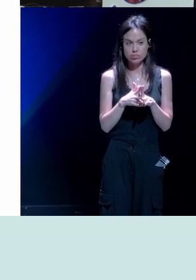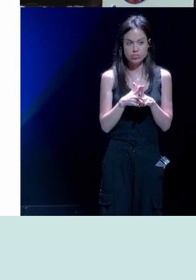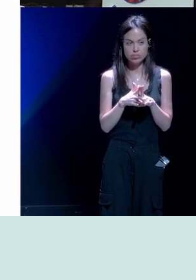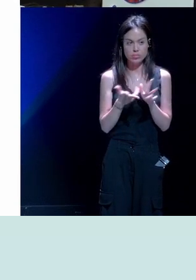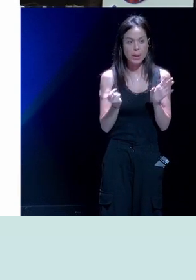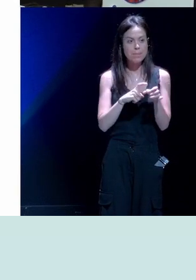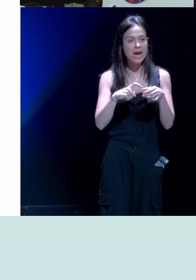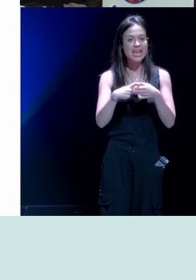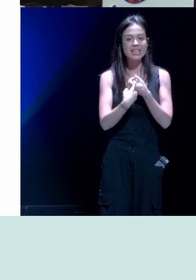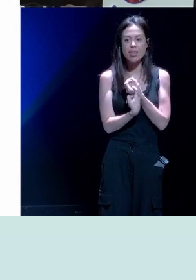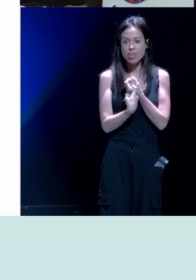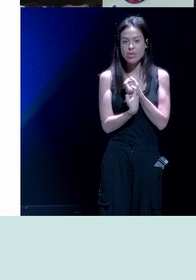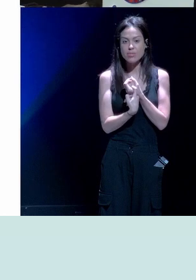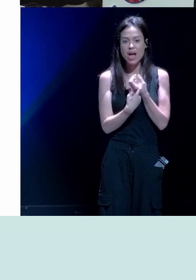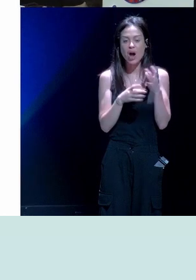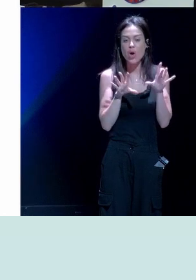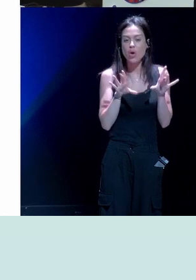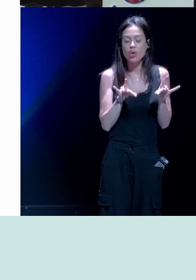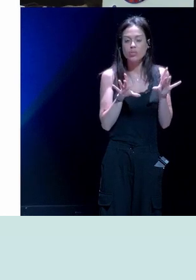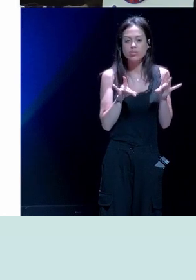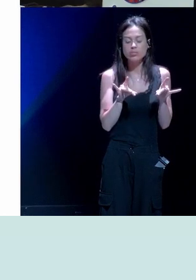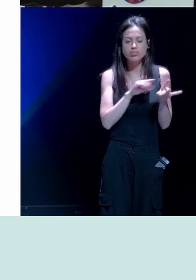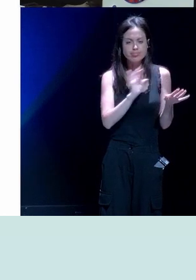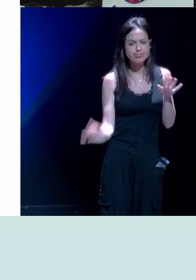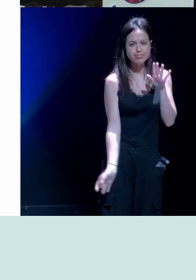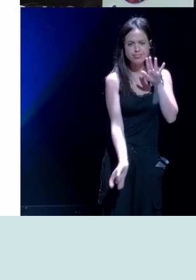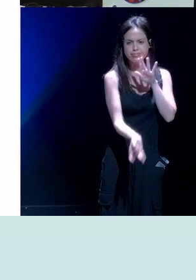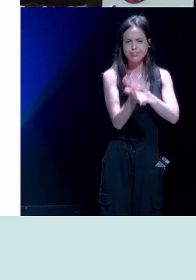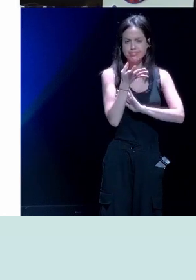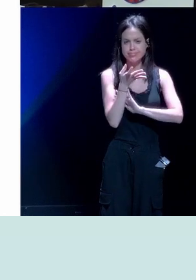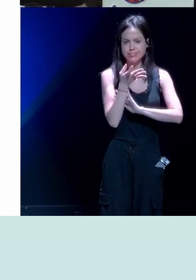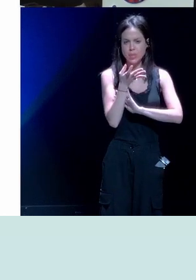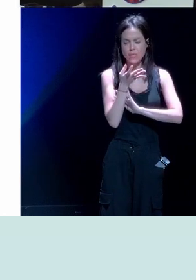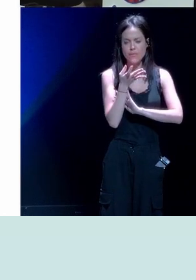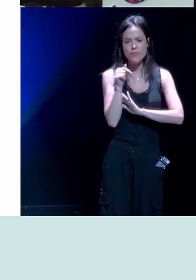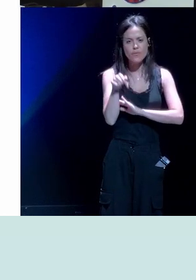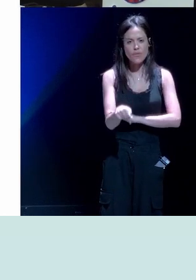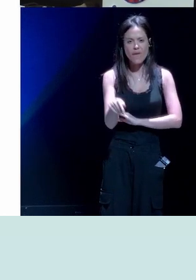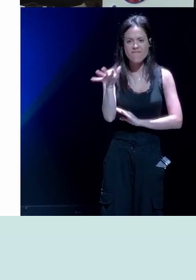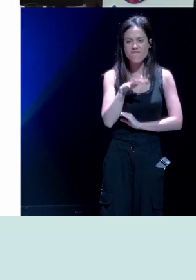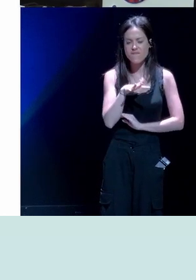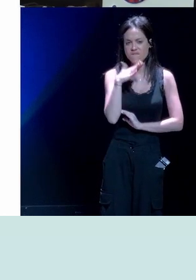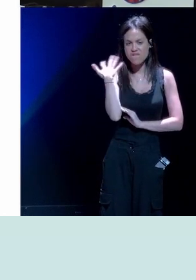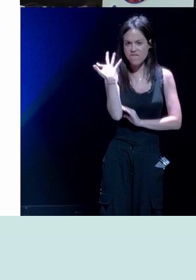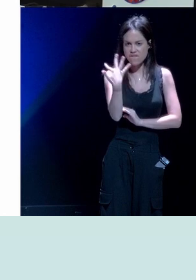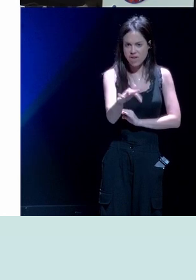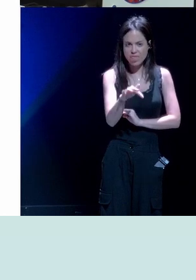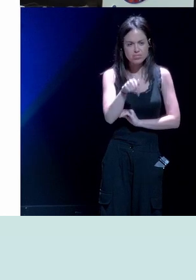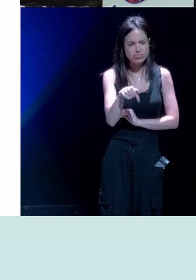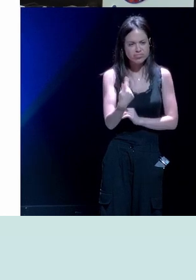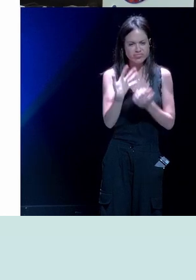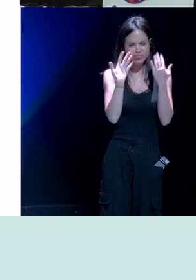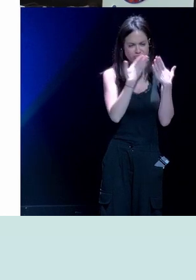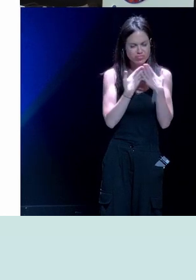participación orgánica. El fundador de la sociología francesa, Émile Durkheim, ha trabajado muchísimo este concepto. Y esto tiene que ver con